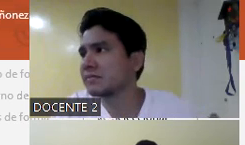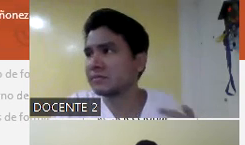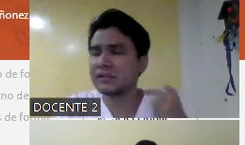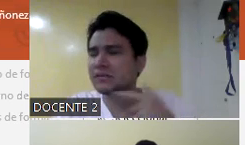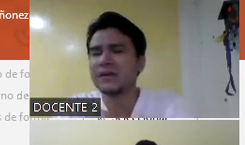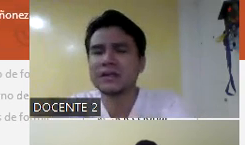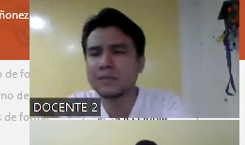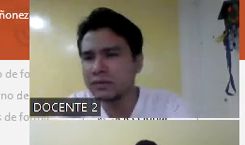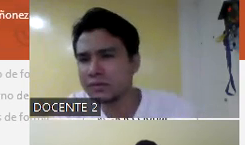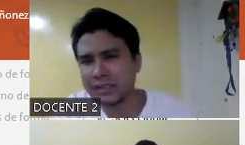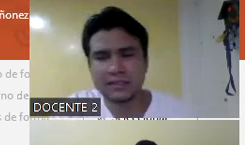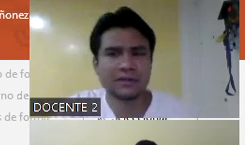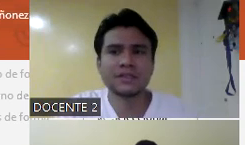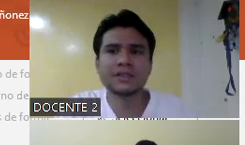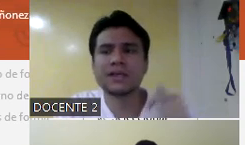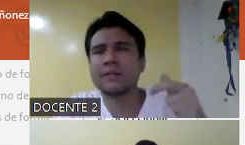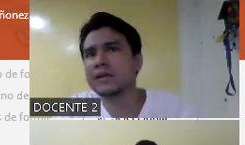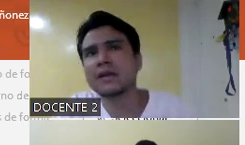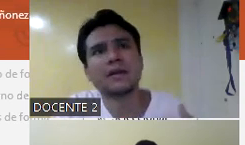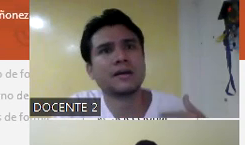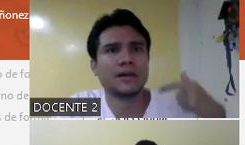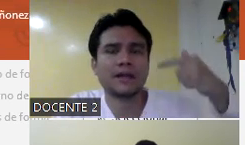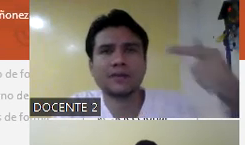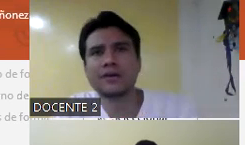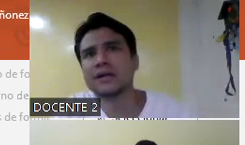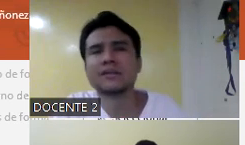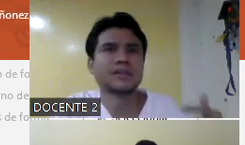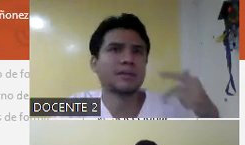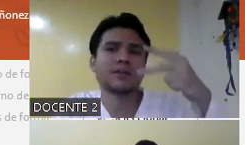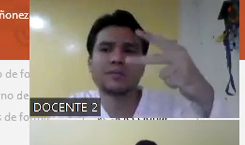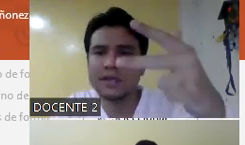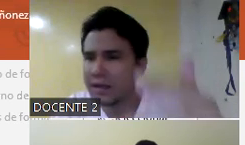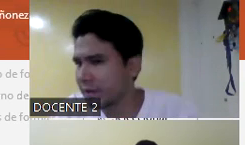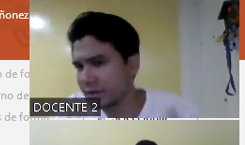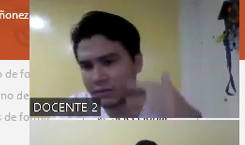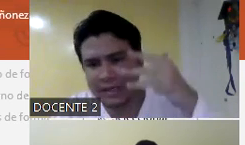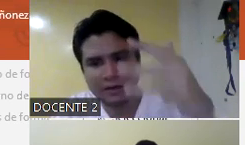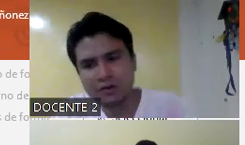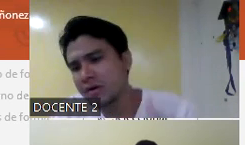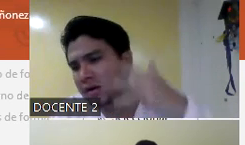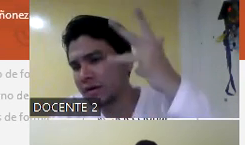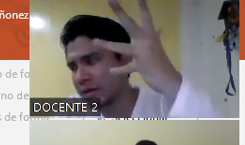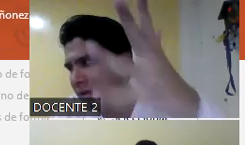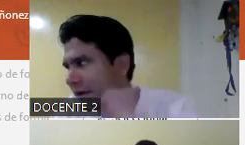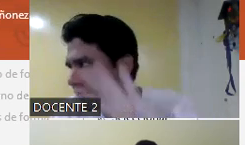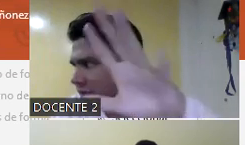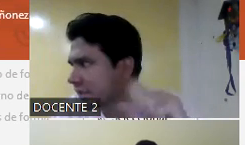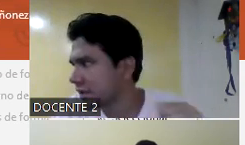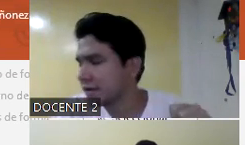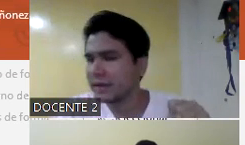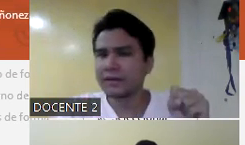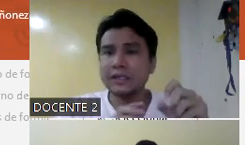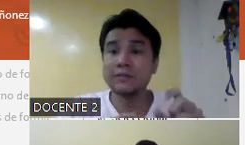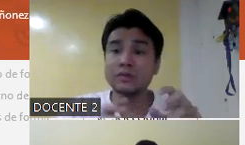consumiendo en cualquier tipo de sustancia, no necesariamente la droga, no necesariamente un medicamento, el alcohol, el tabaco,